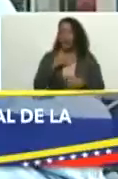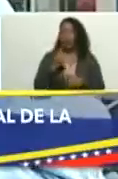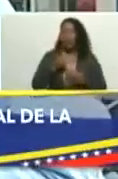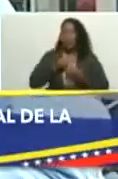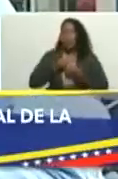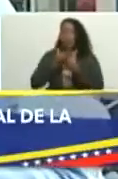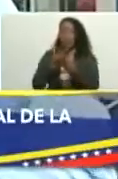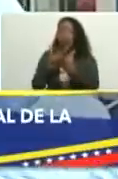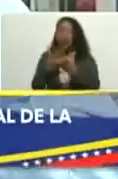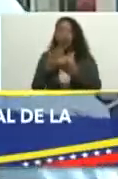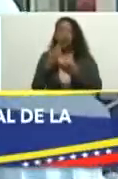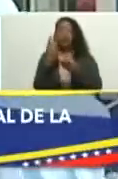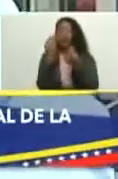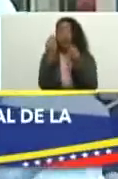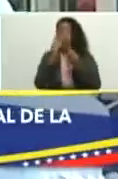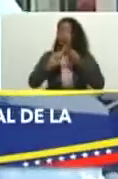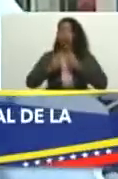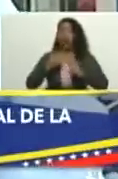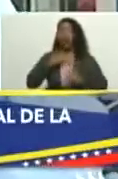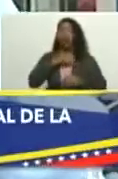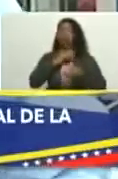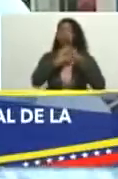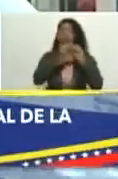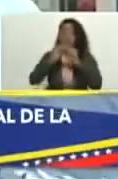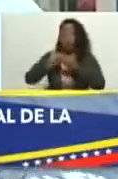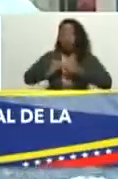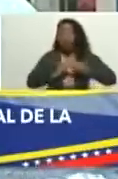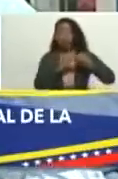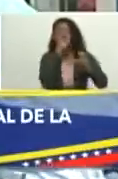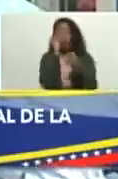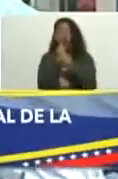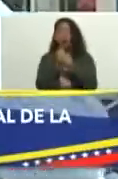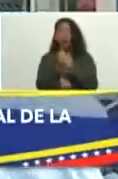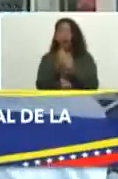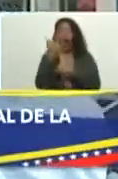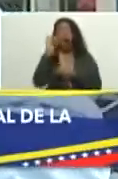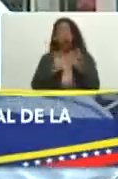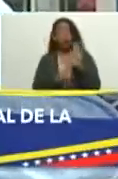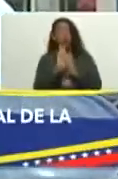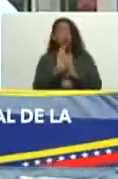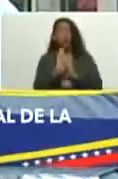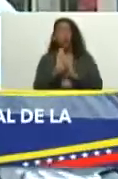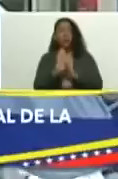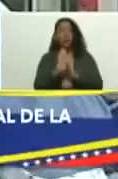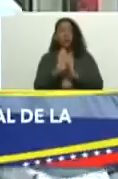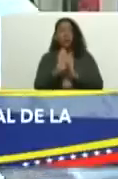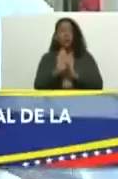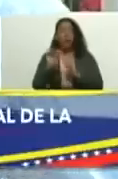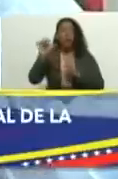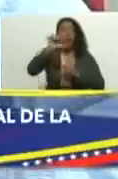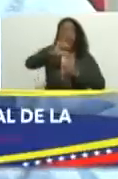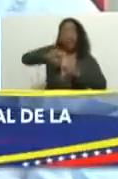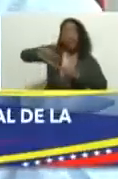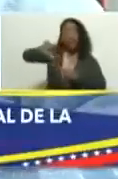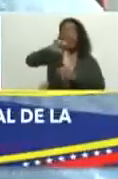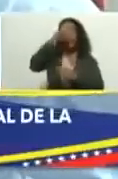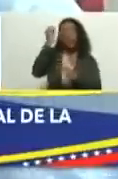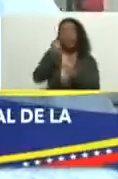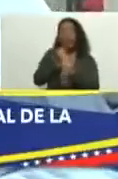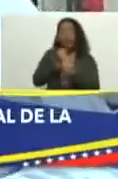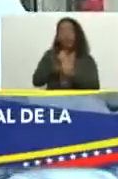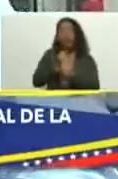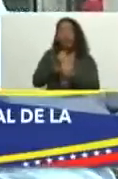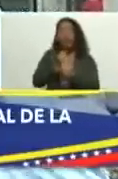cosas que hemos hecho. Entre esas, desarrollamos pues un aceite o trabajamos con un aceite